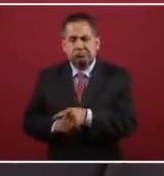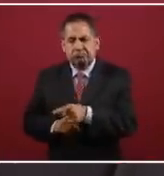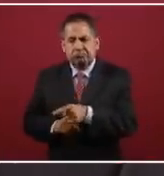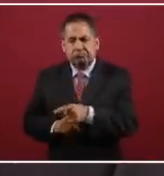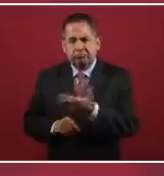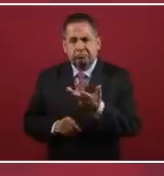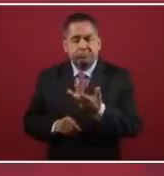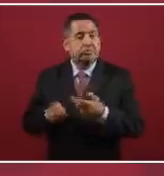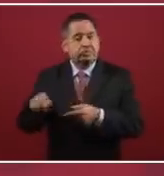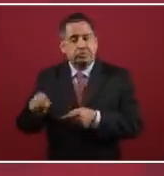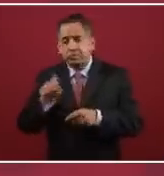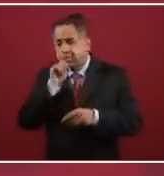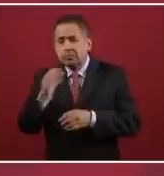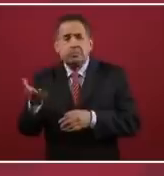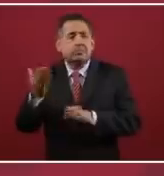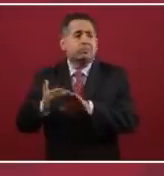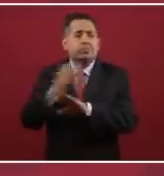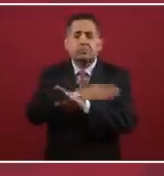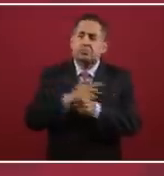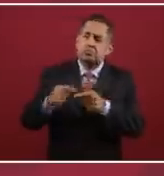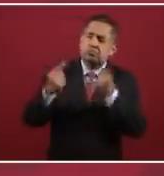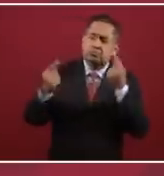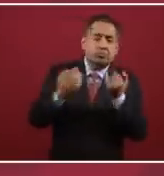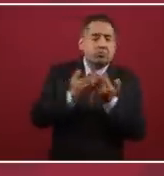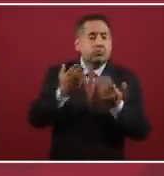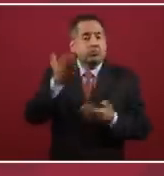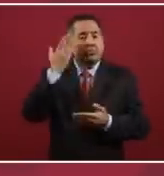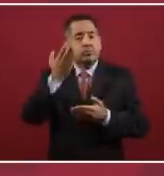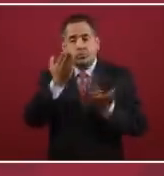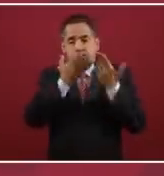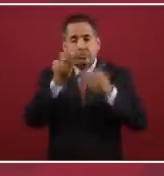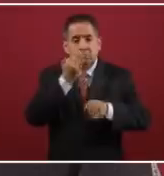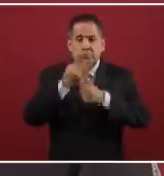viene del movimiento estudiantil,